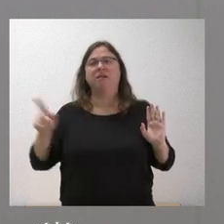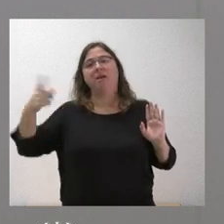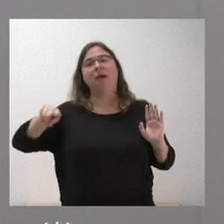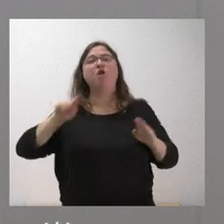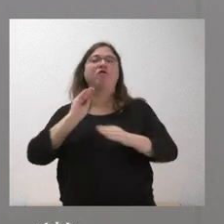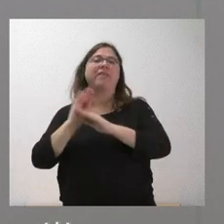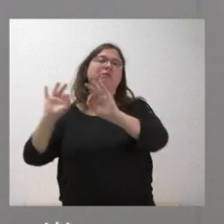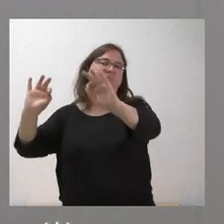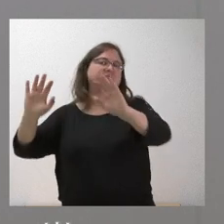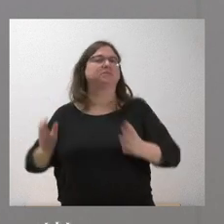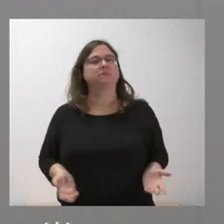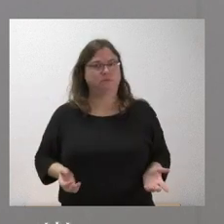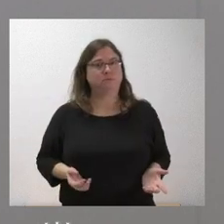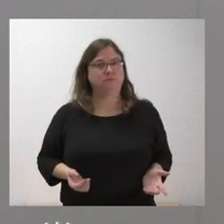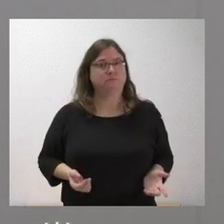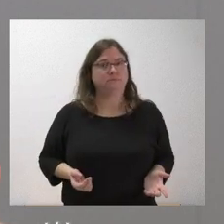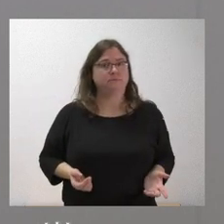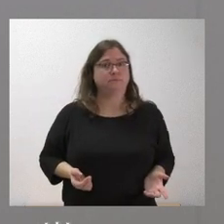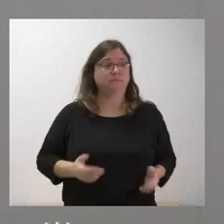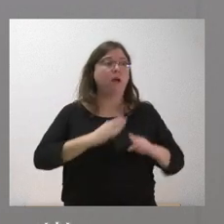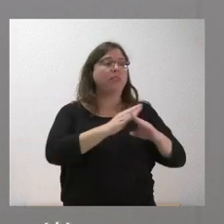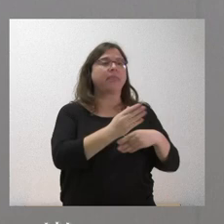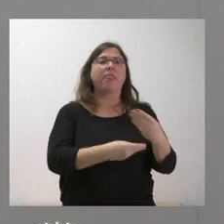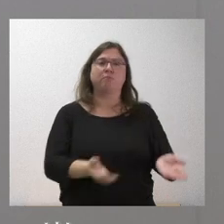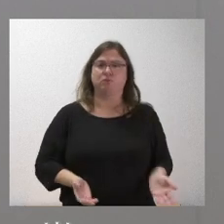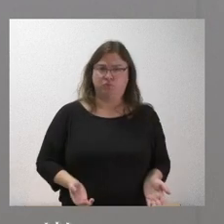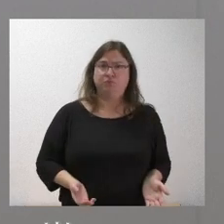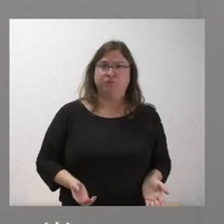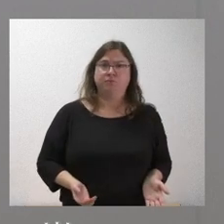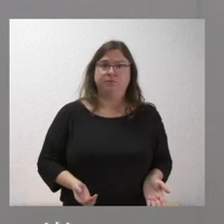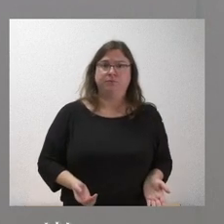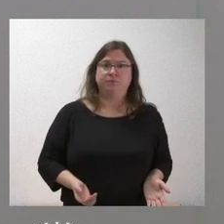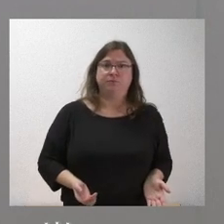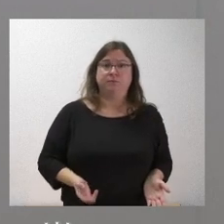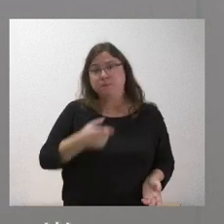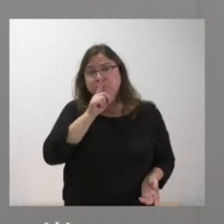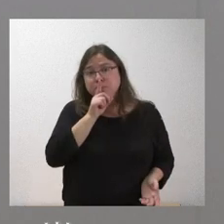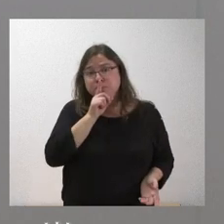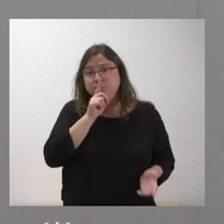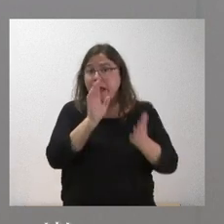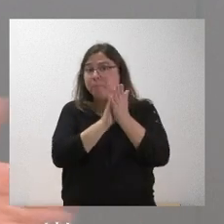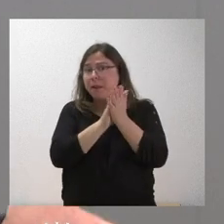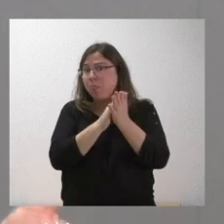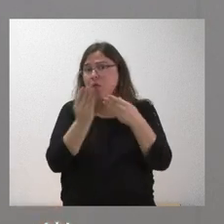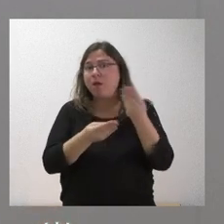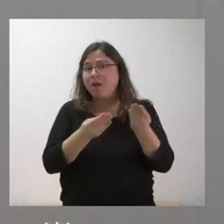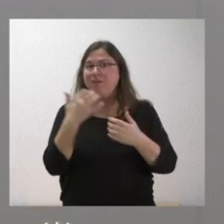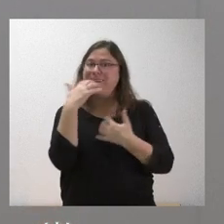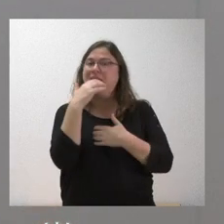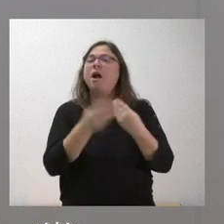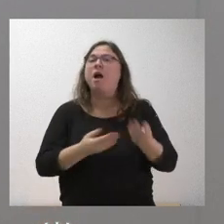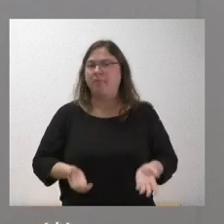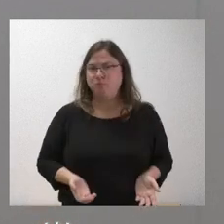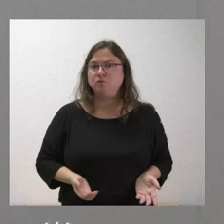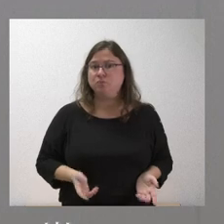financiación singular y los demás qué hacemos callamos aplaudimos Nos reímos a carcajadas